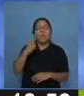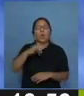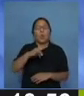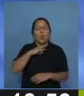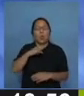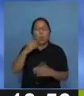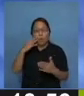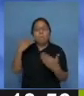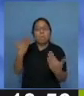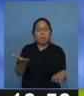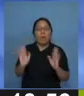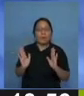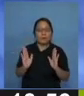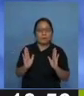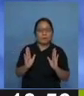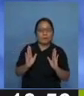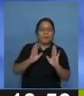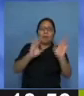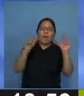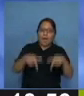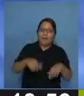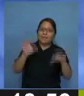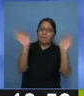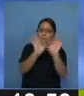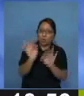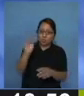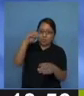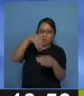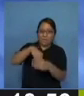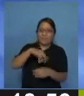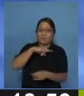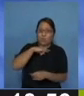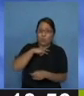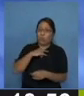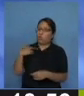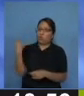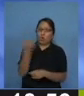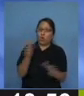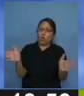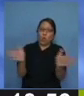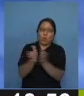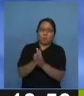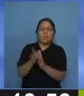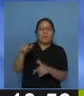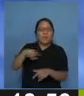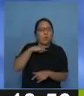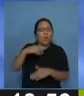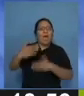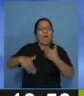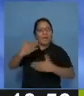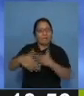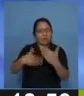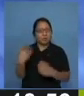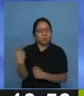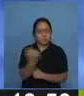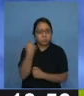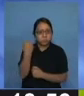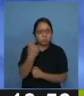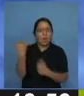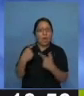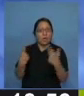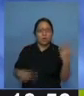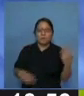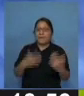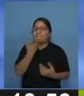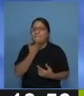un proyecto de provincia estamos incluidos todos y los avances que tuvo Jujuy fueron de mucha importancia,